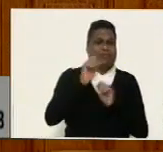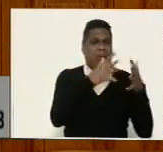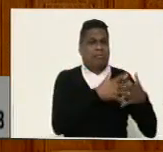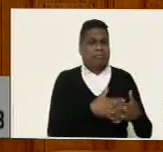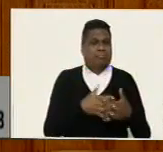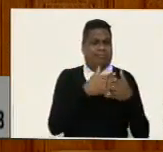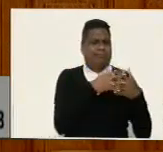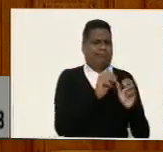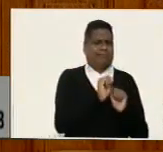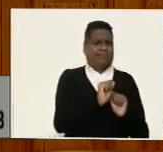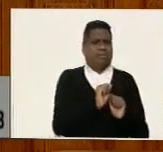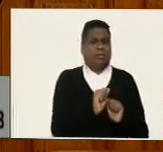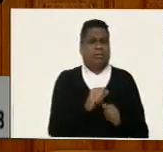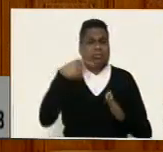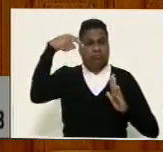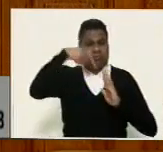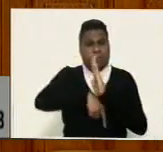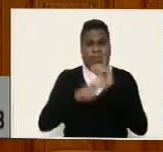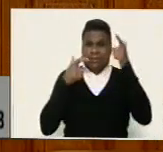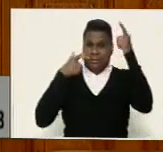e irreductiblemente chavista.